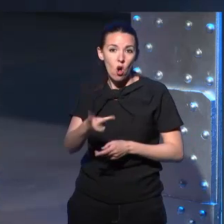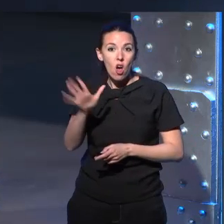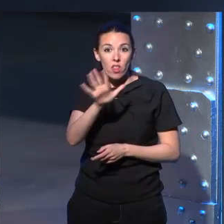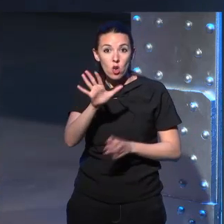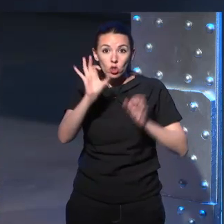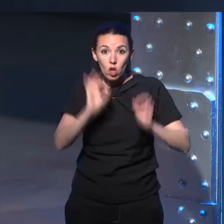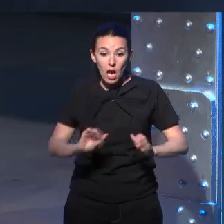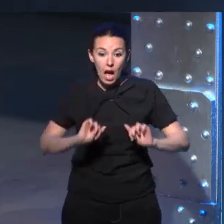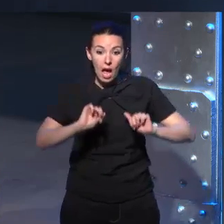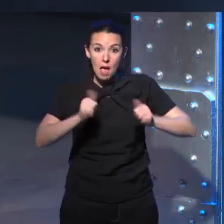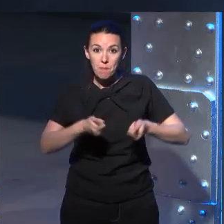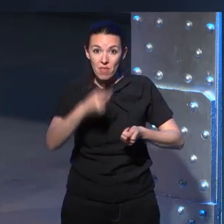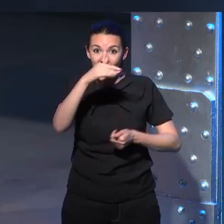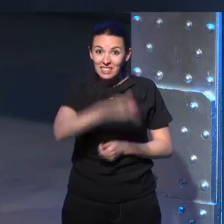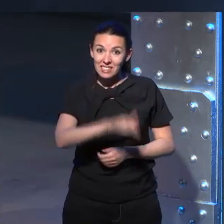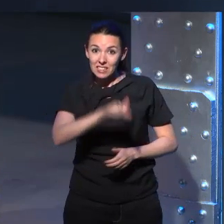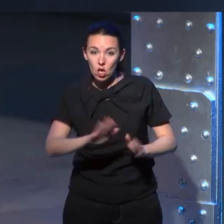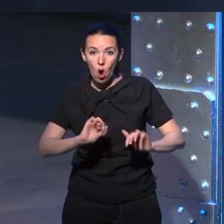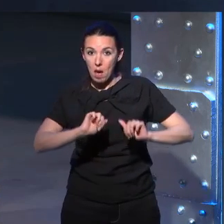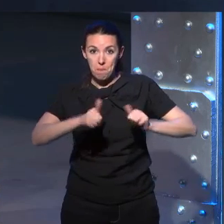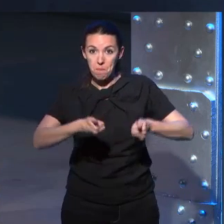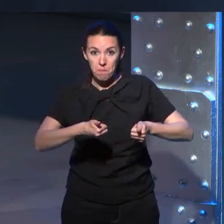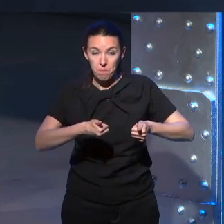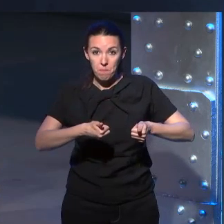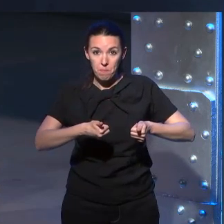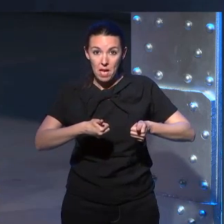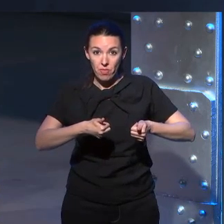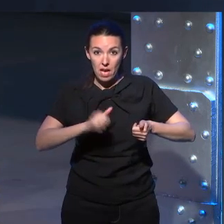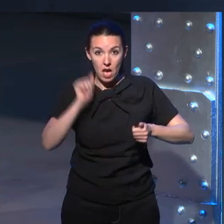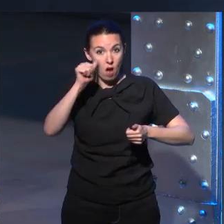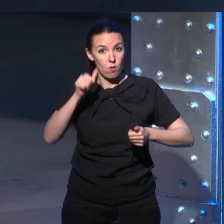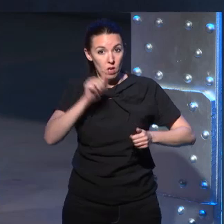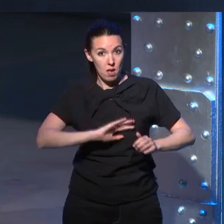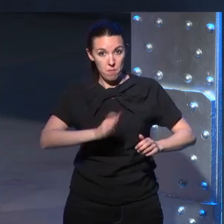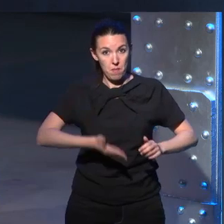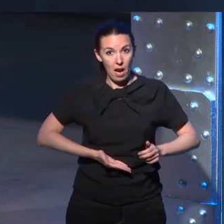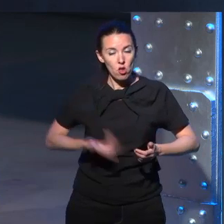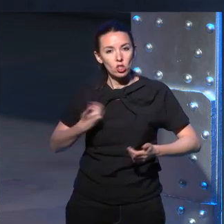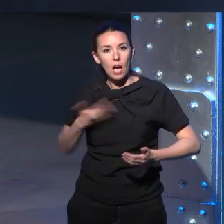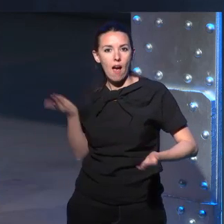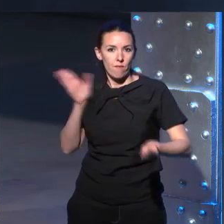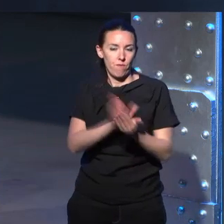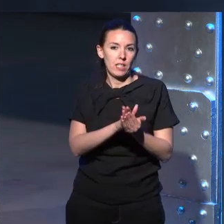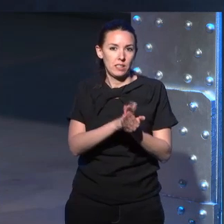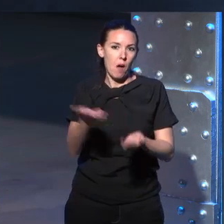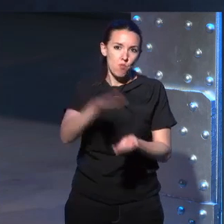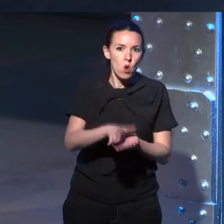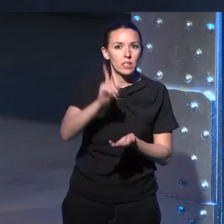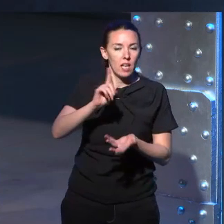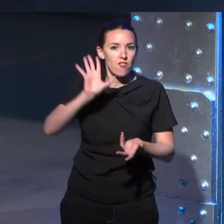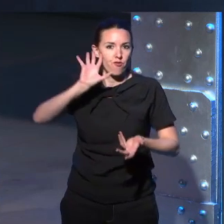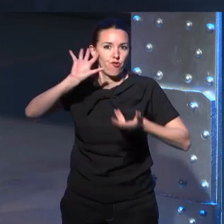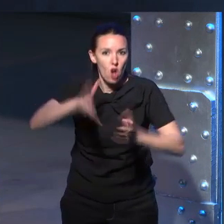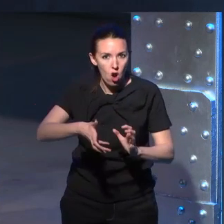el minuto cero de su existencia, desde el mismo útero materno, frente a la muerte y a la violencia. Más que un